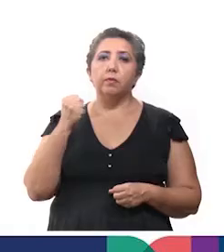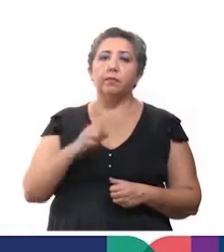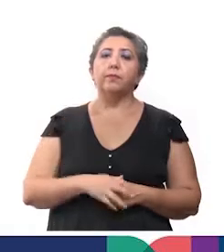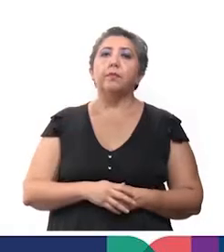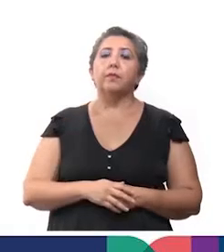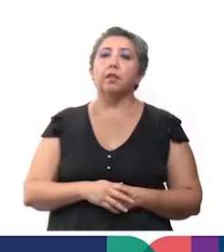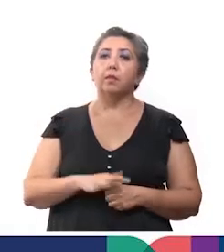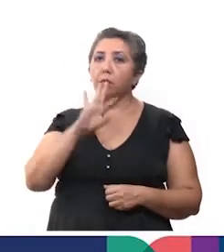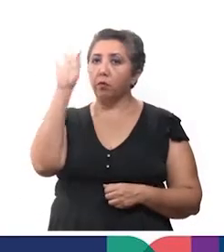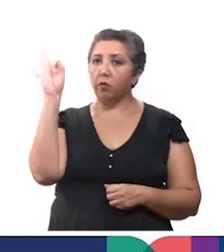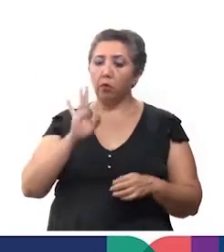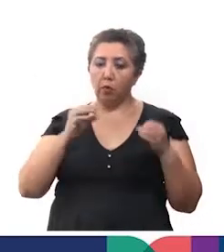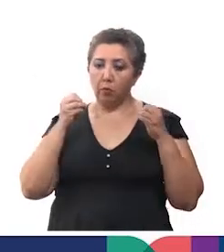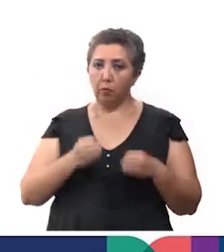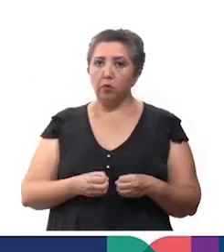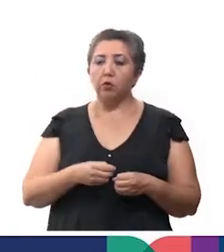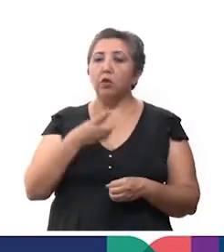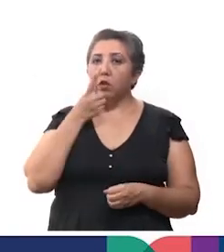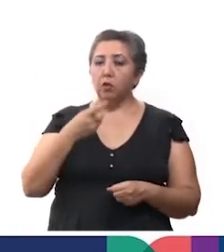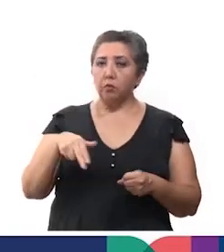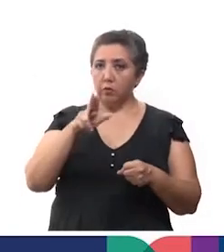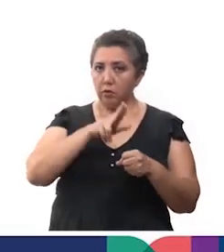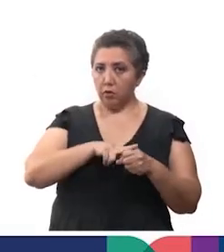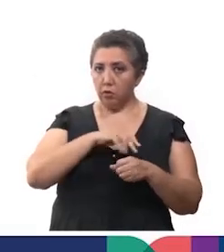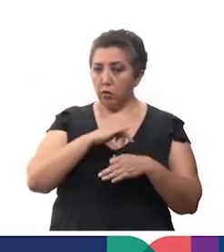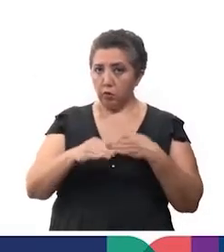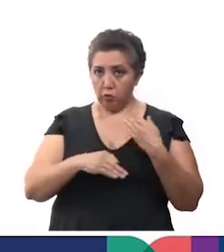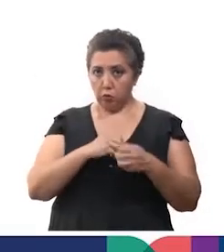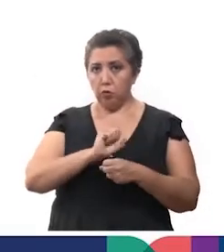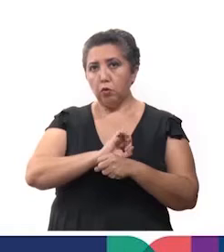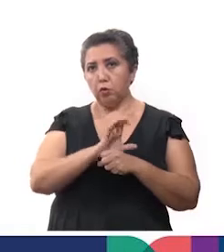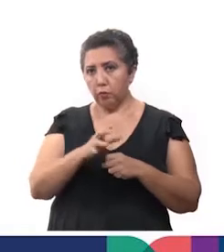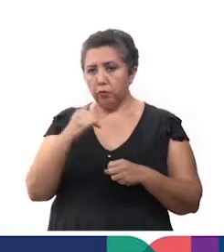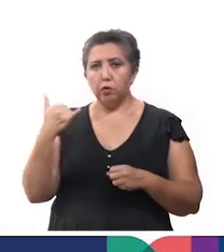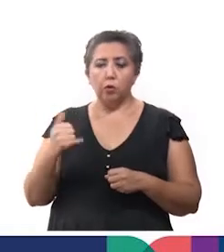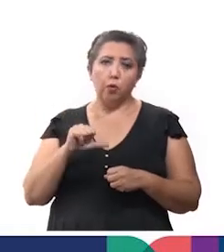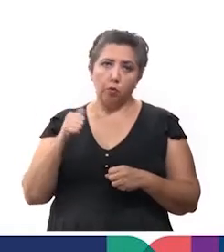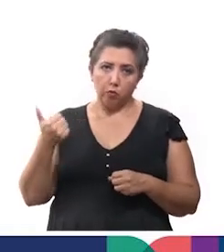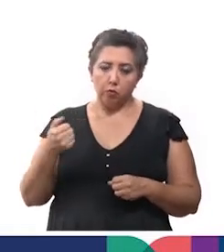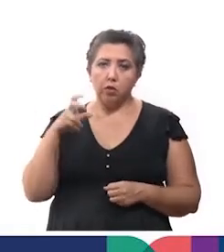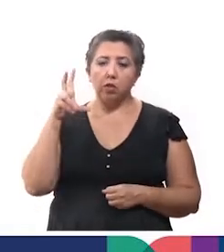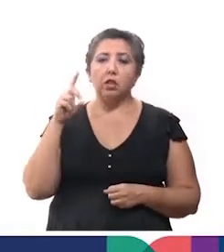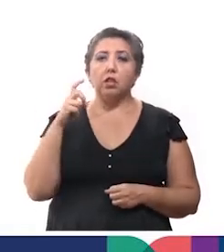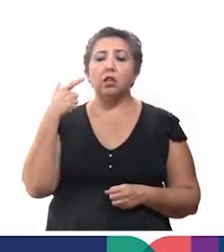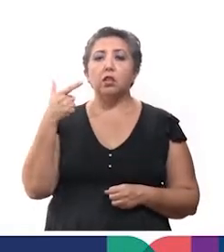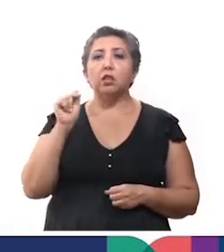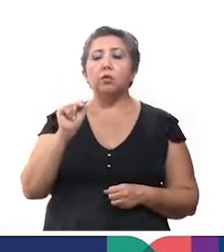septiembre. El porcentaje de ocupación de cuidados intensivos total COVID y no COVID es del